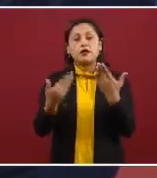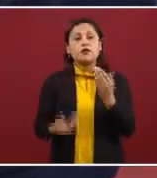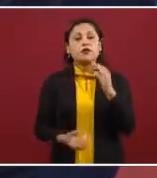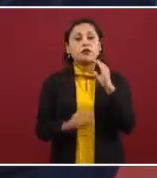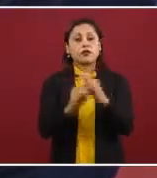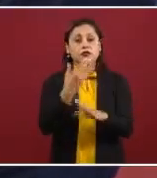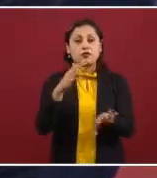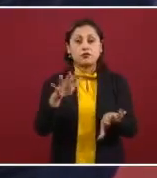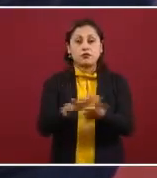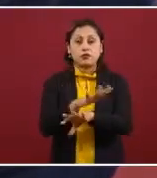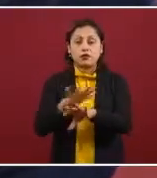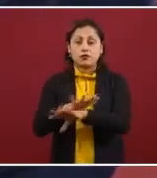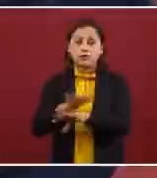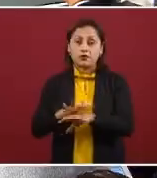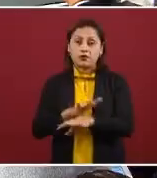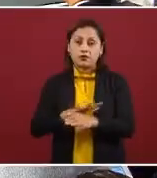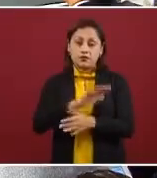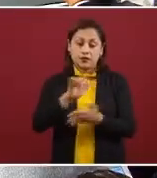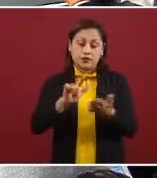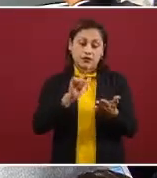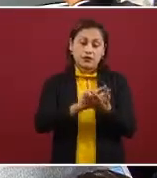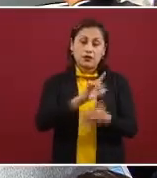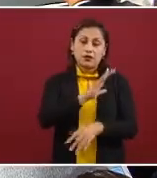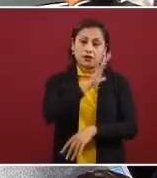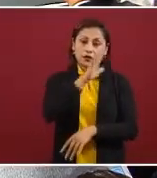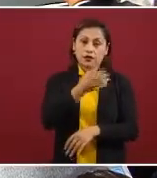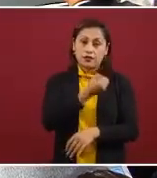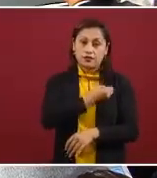se plantean de la Ley General de la Salud.